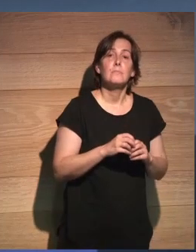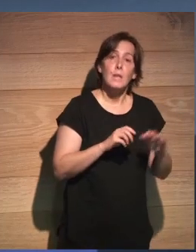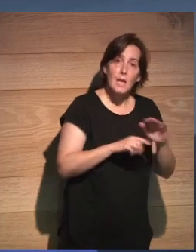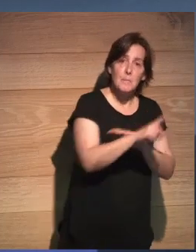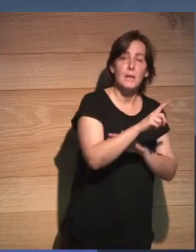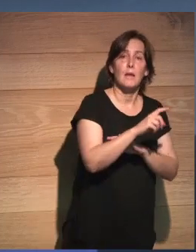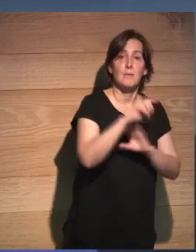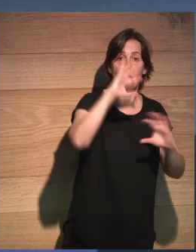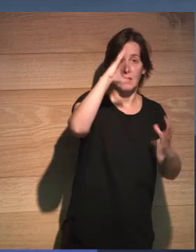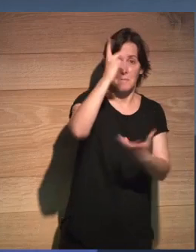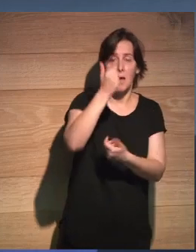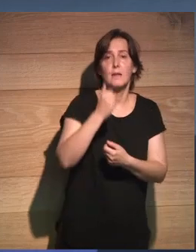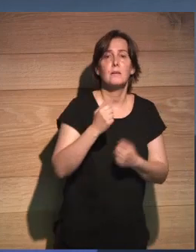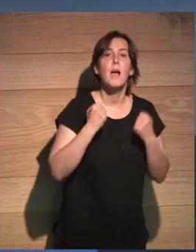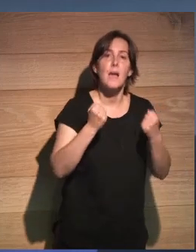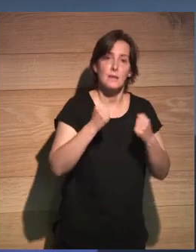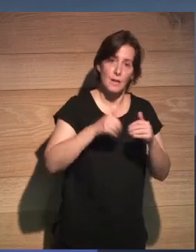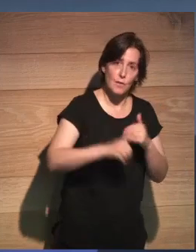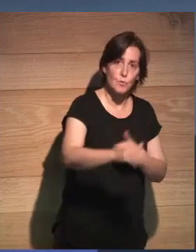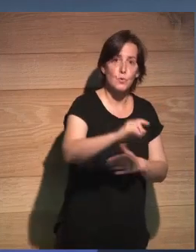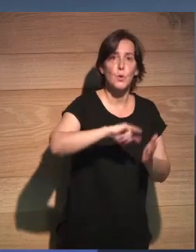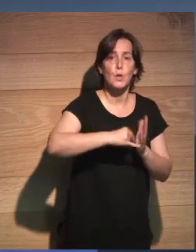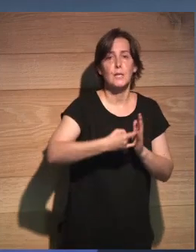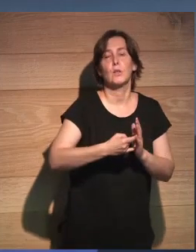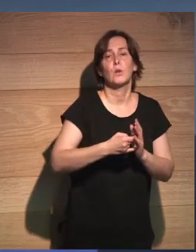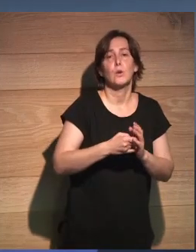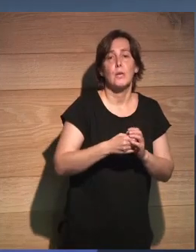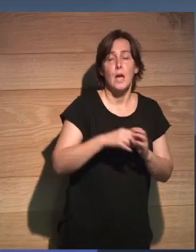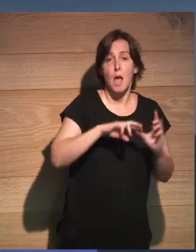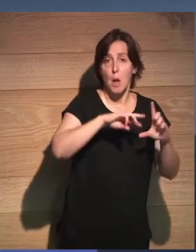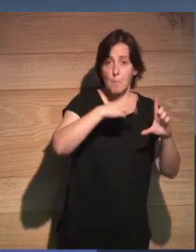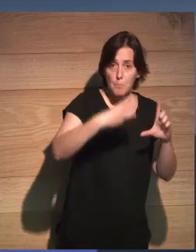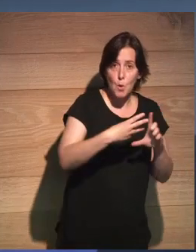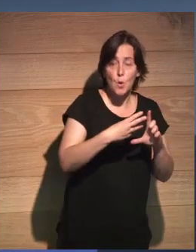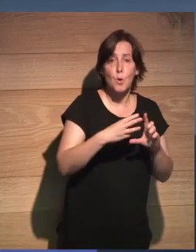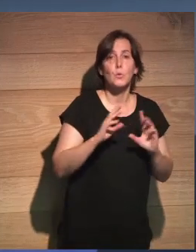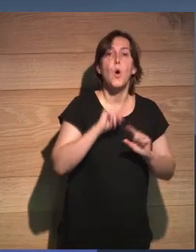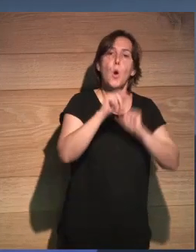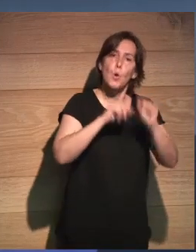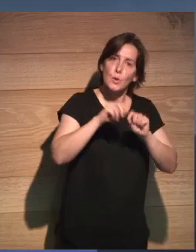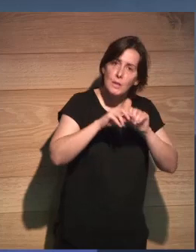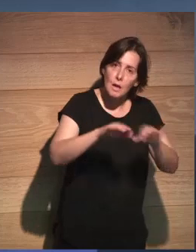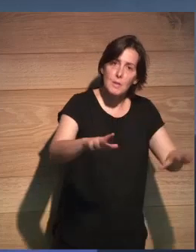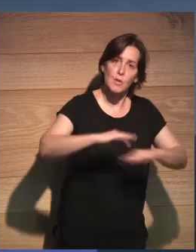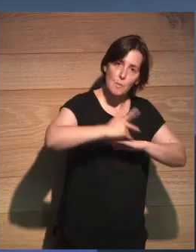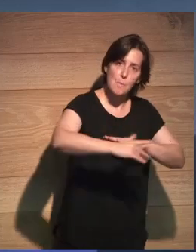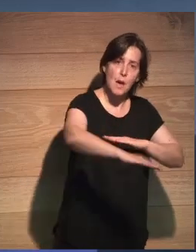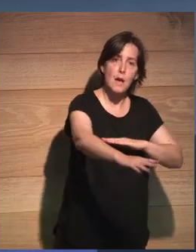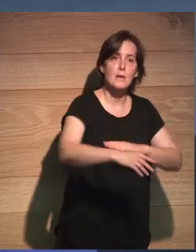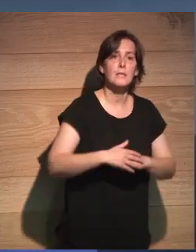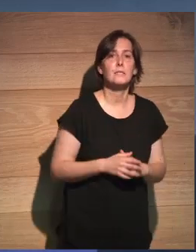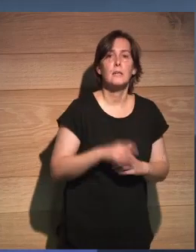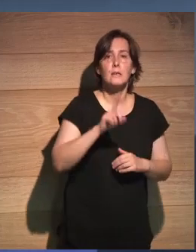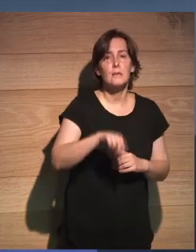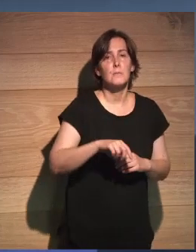energía del futuro, la tecnología blockchain o la contaminación de nuestros mares, y